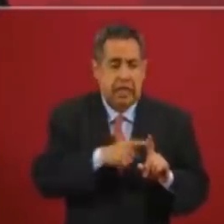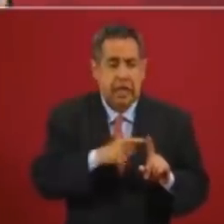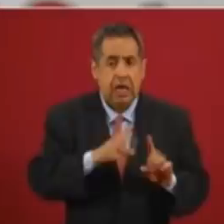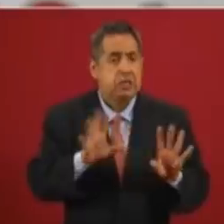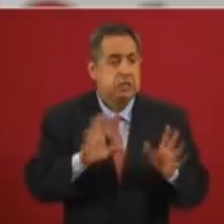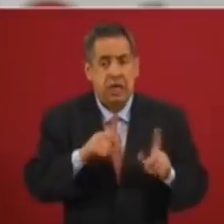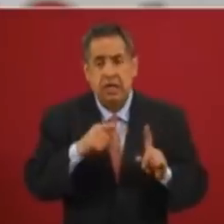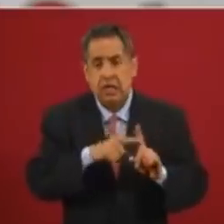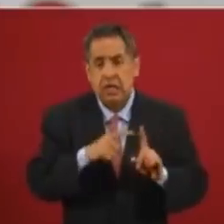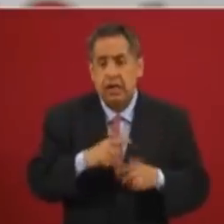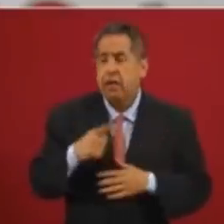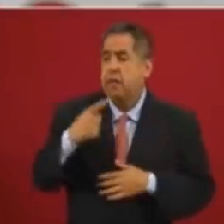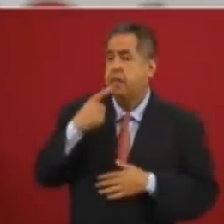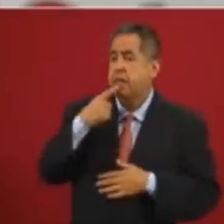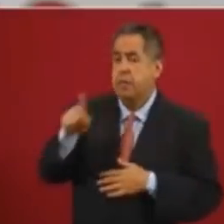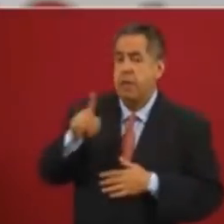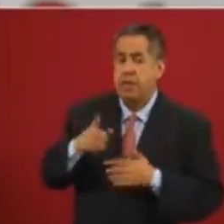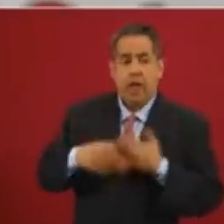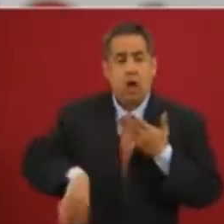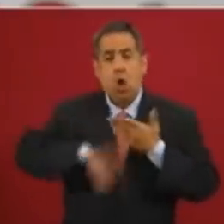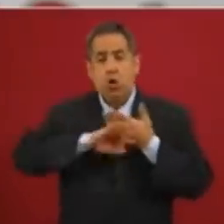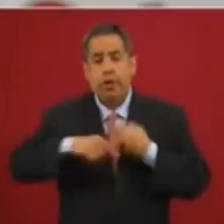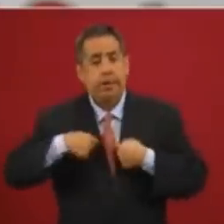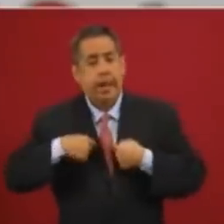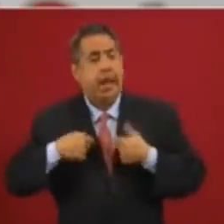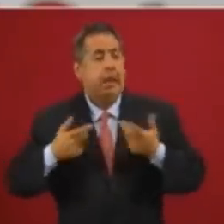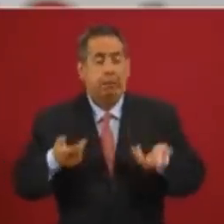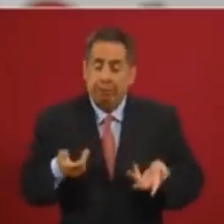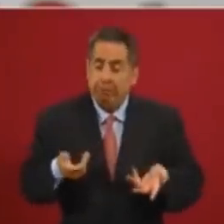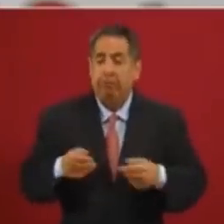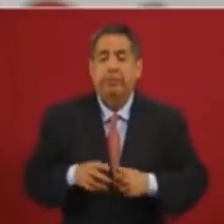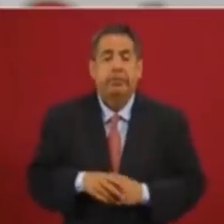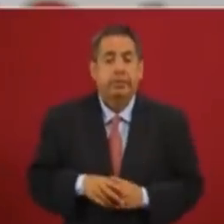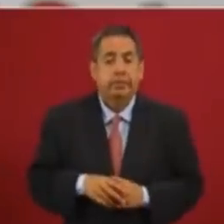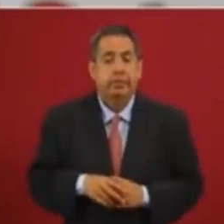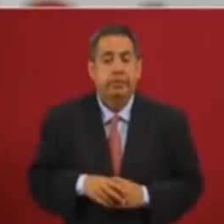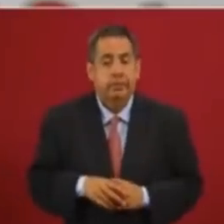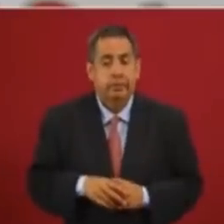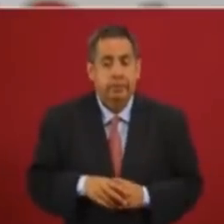presentó también una demanda en contra mía,